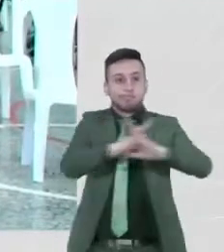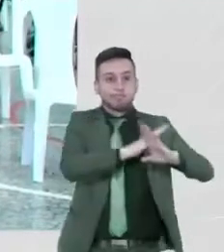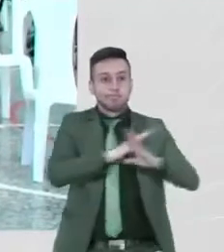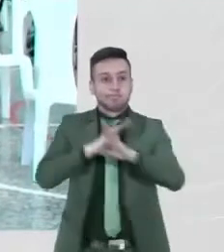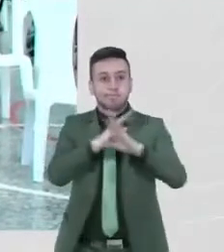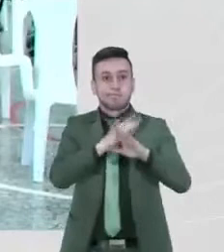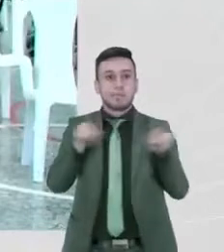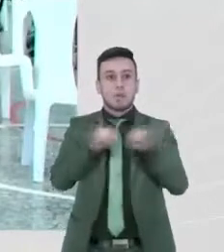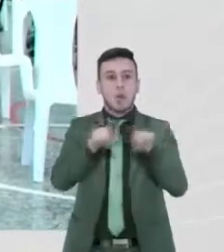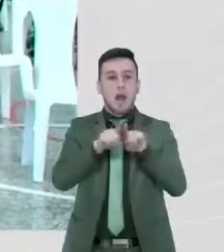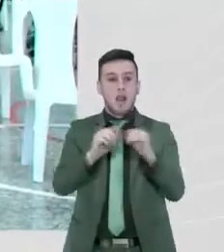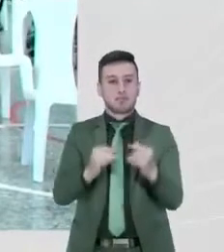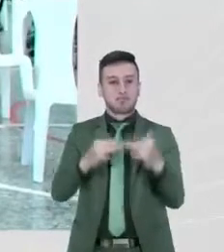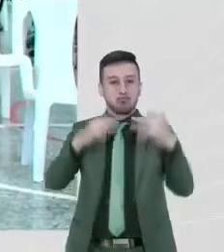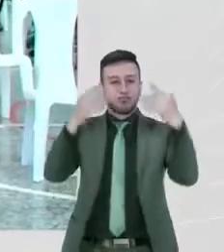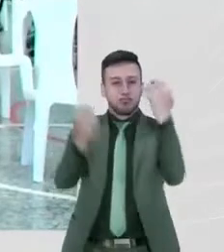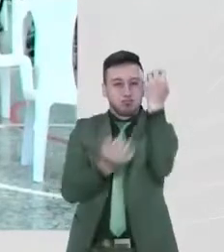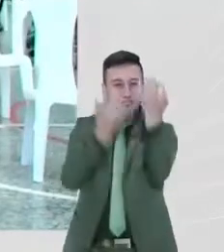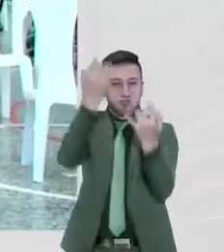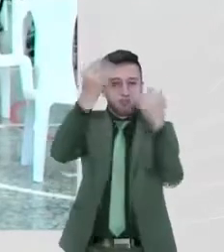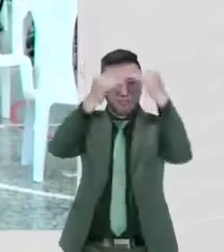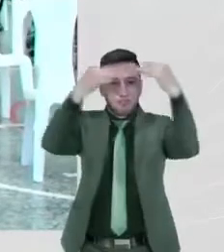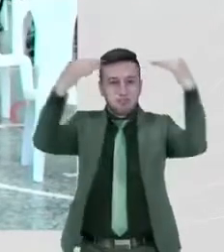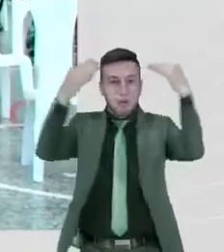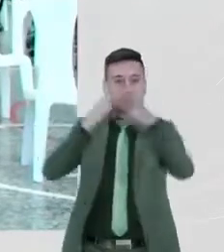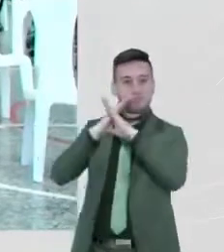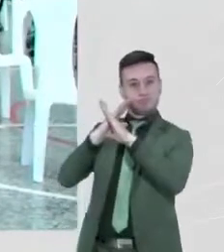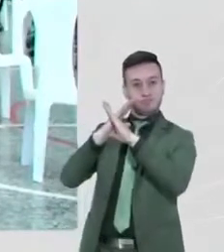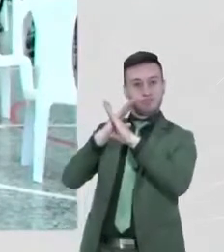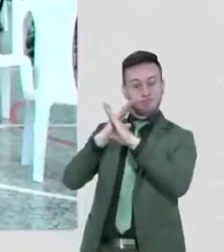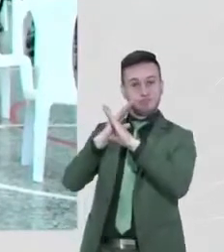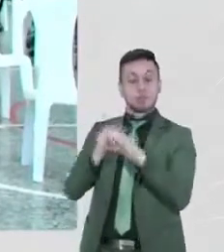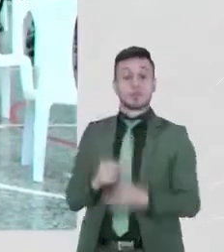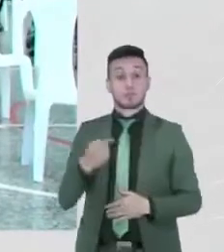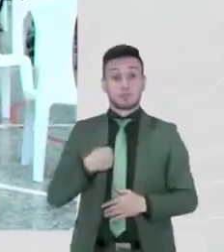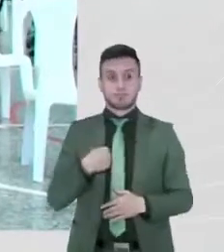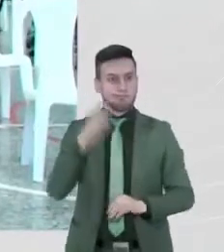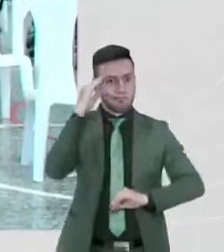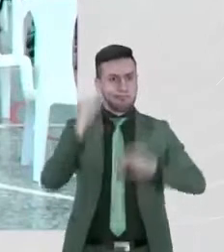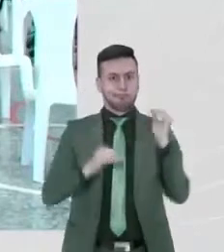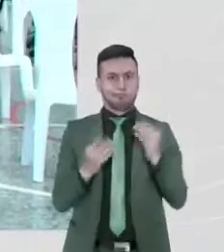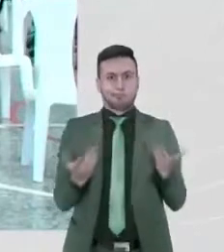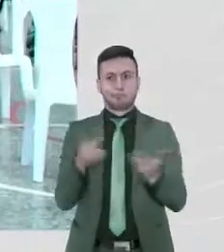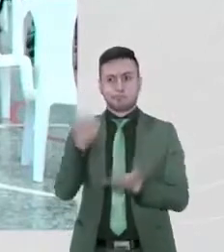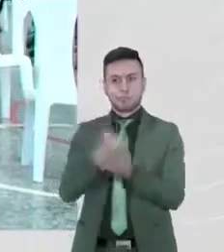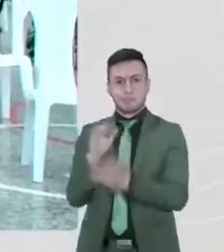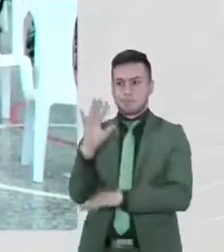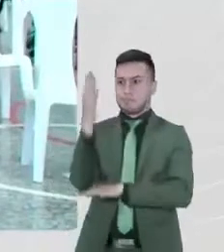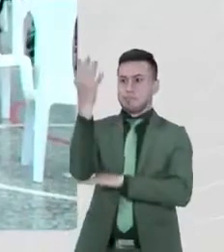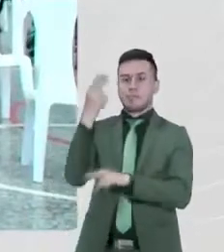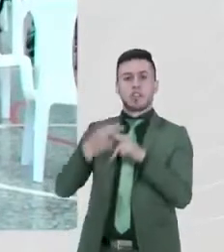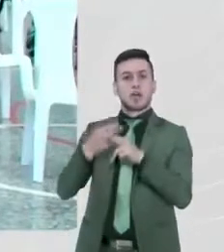polución que ya tenemos. Como habitante de Corrales, es inaudito que plantas como el nopal, que representan